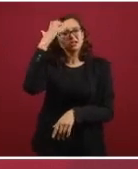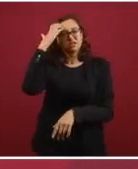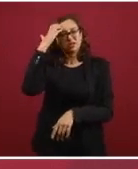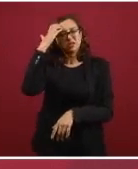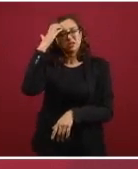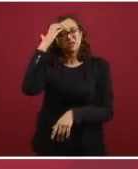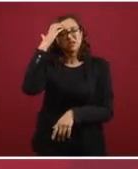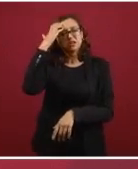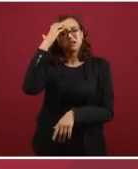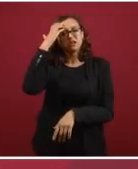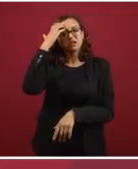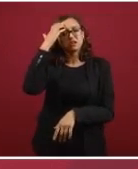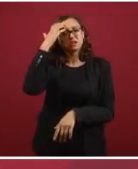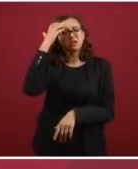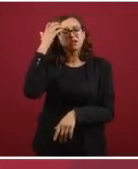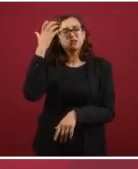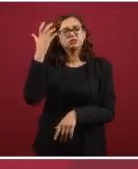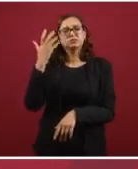las